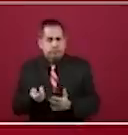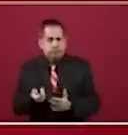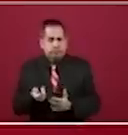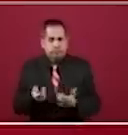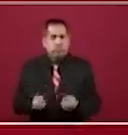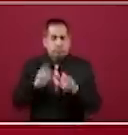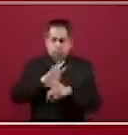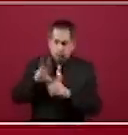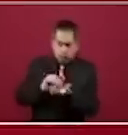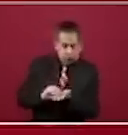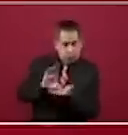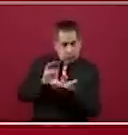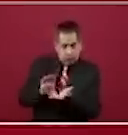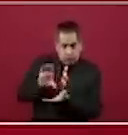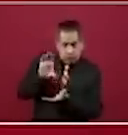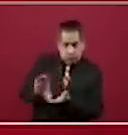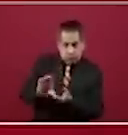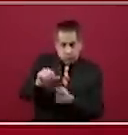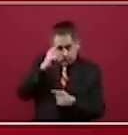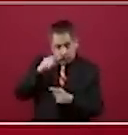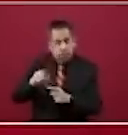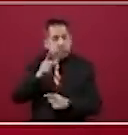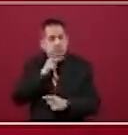cuánto es el monto de apoyo a Pemex,